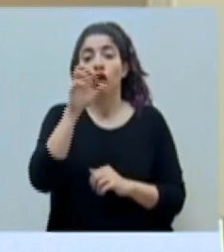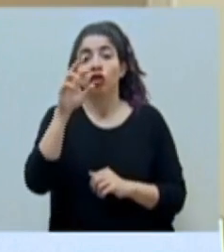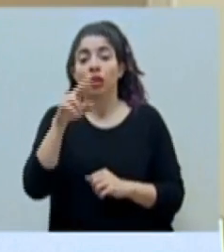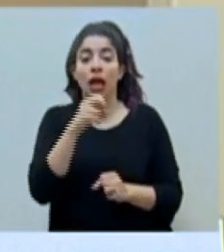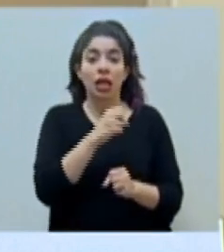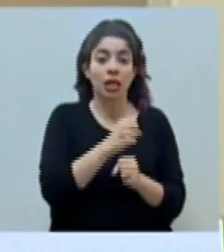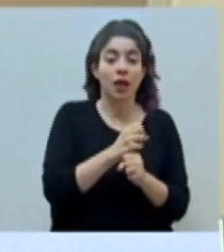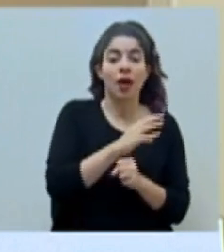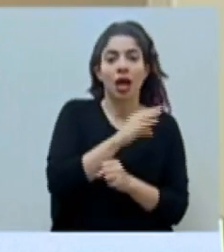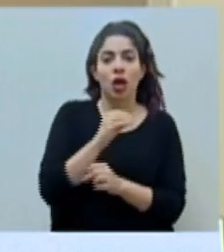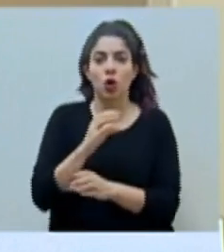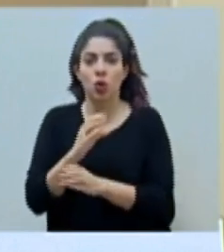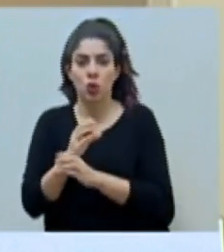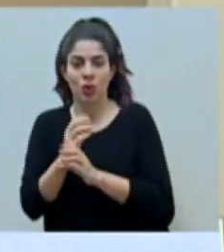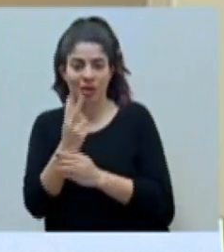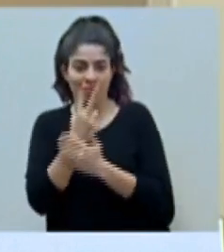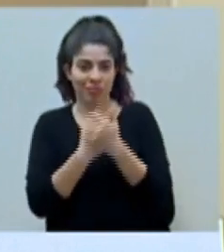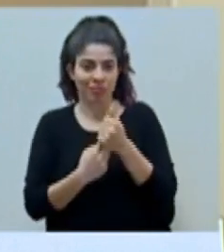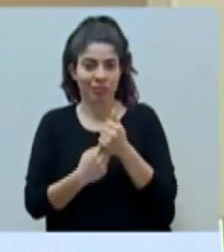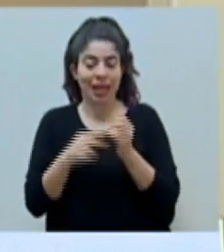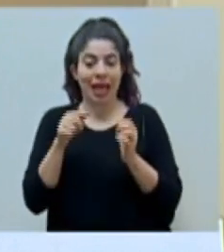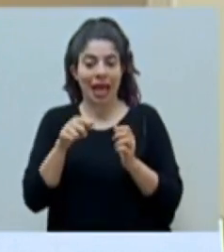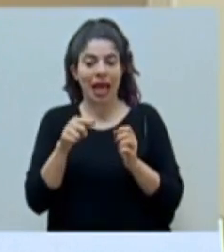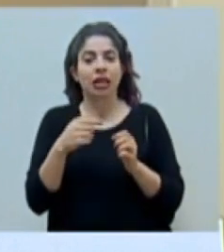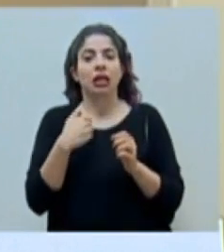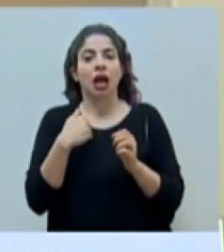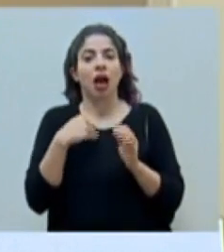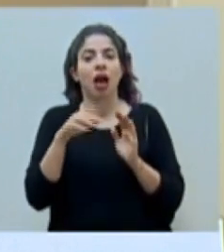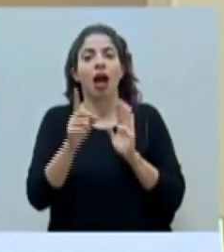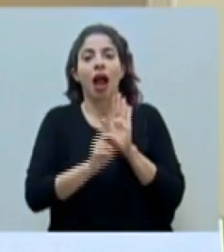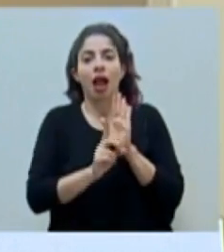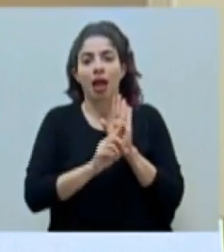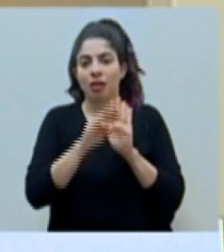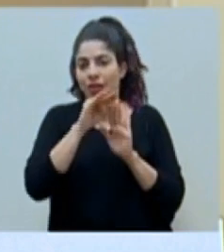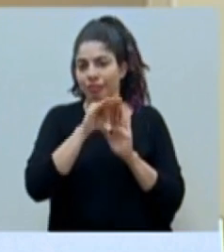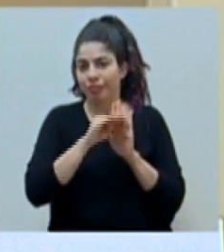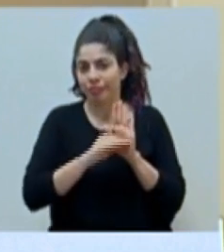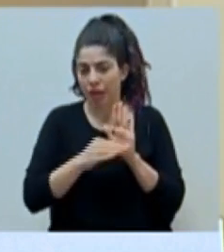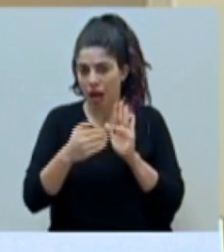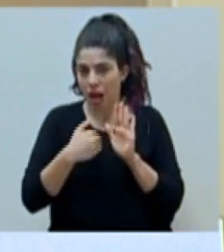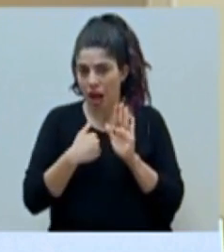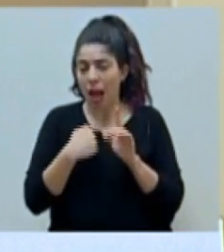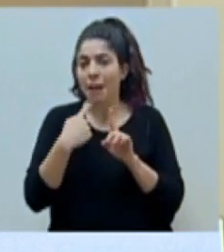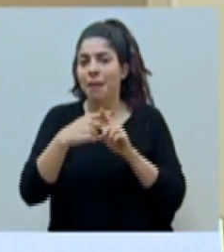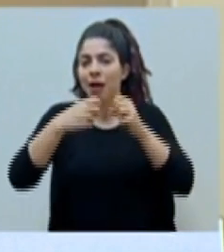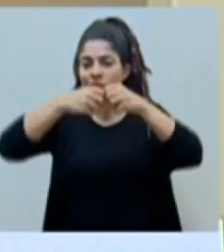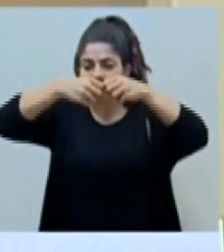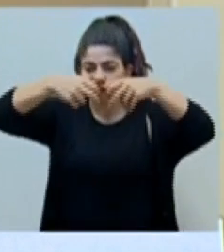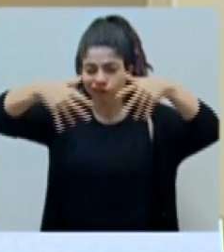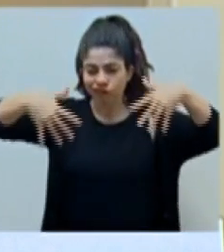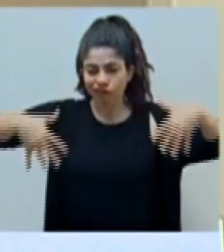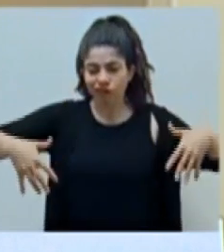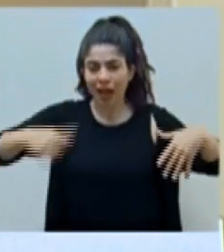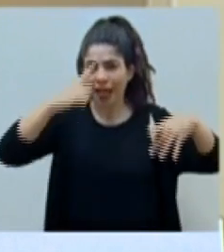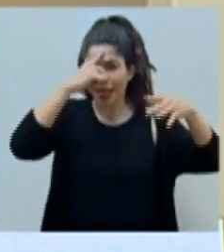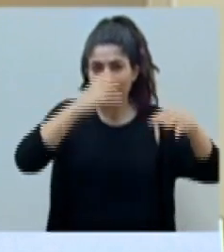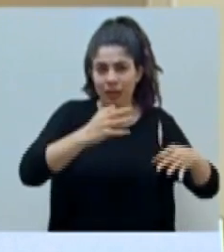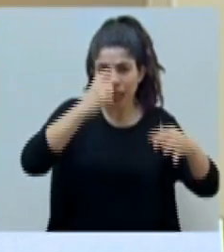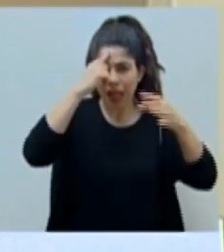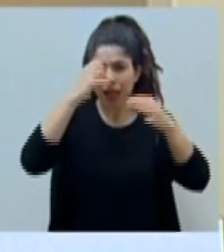tiene calibradas los parámetros de las alertas y también un árbol de decisiones en términos